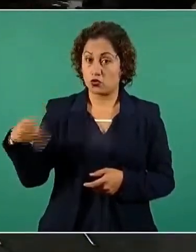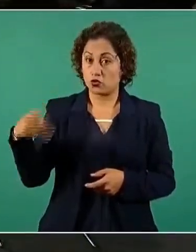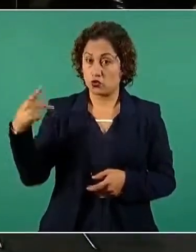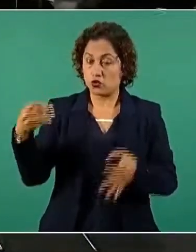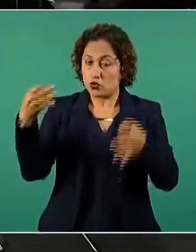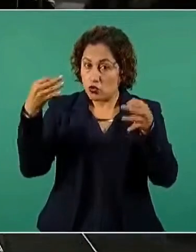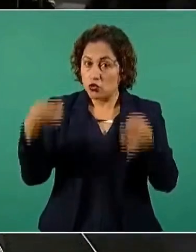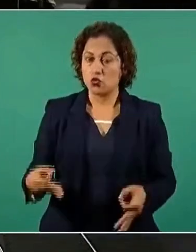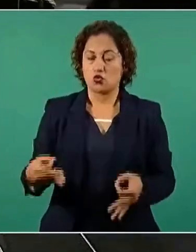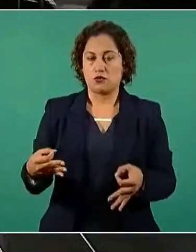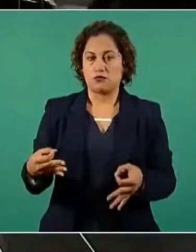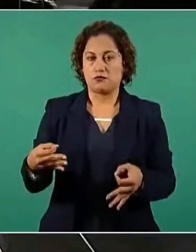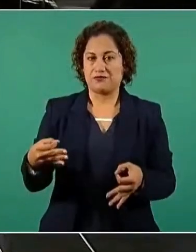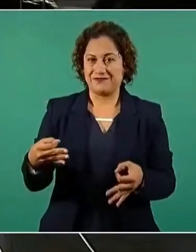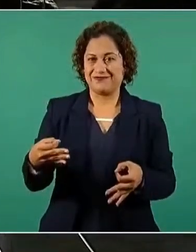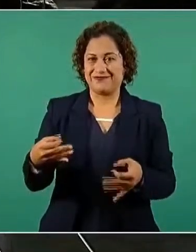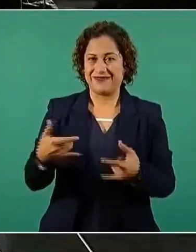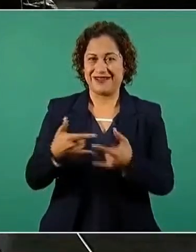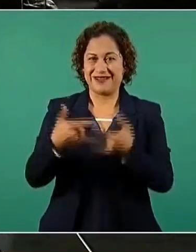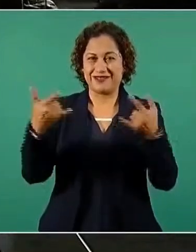de la Nueva España,